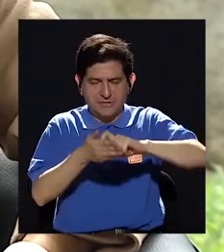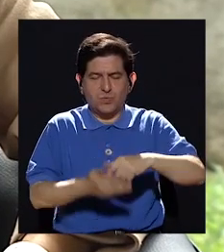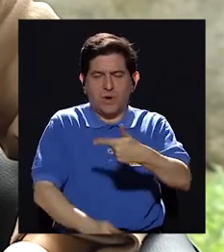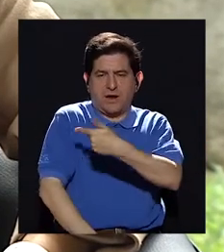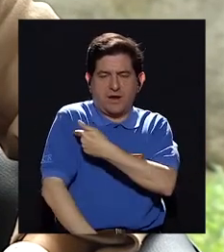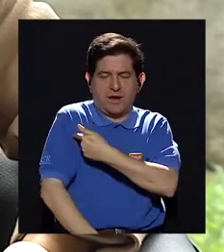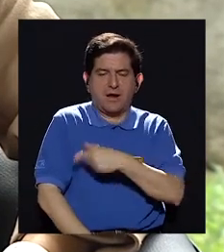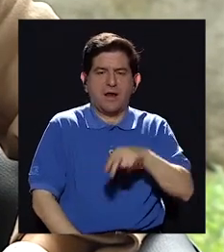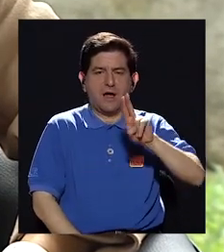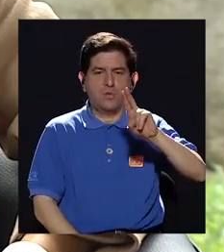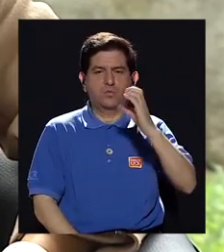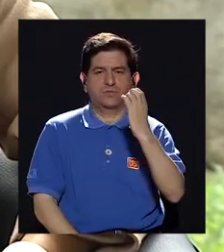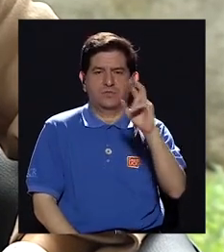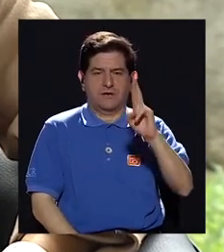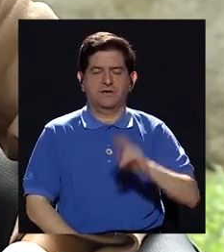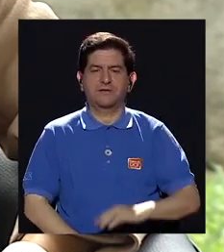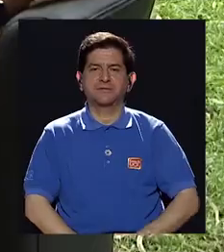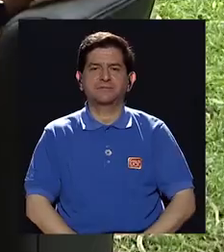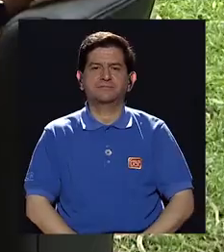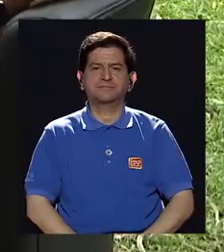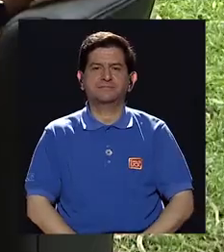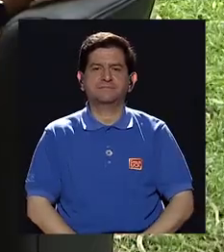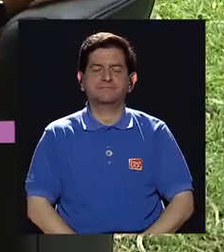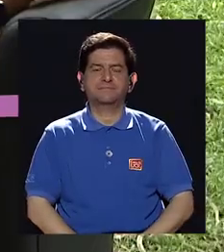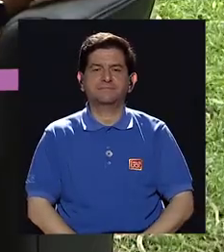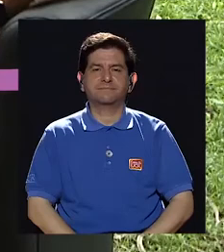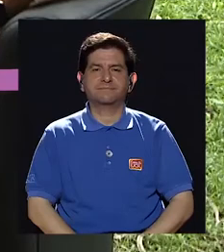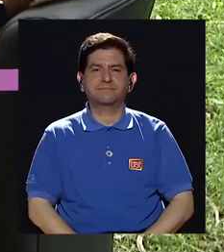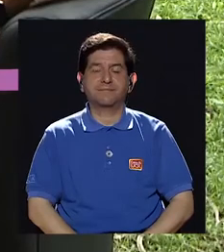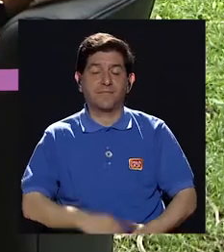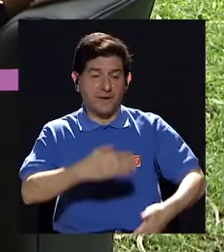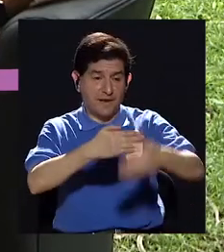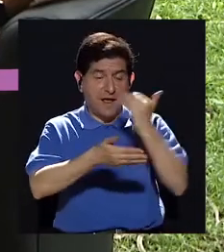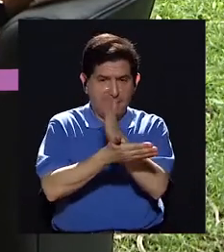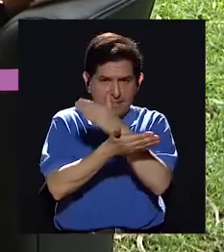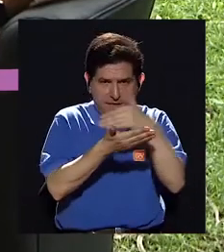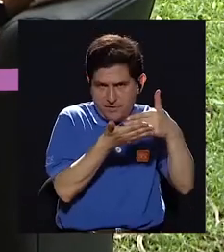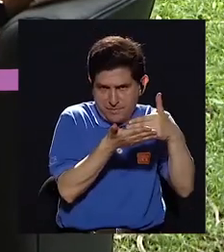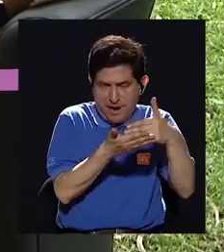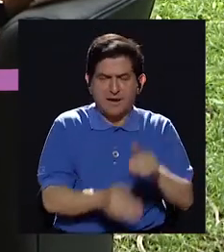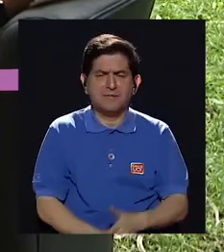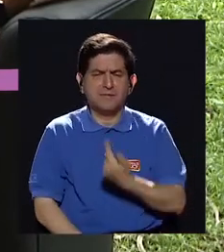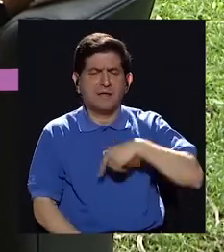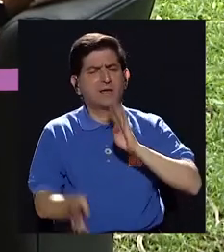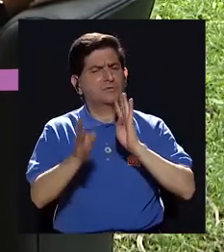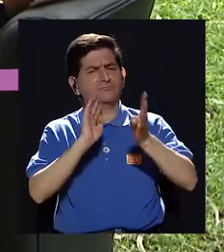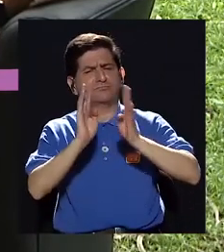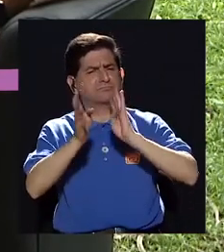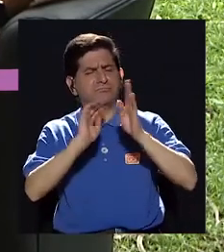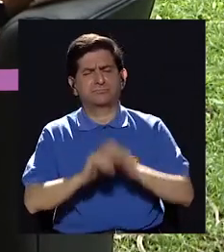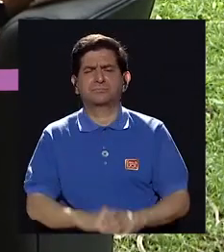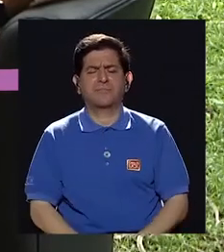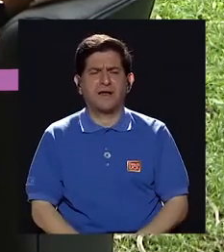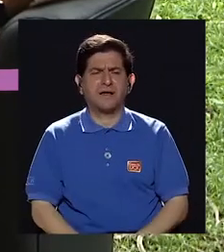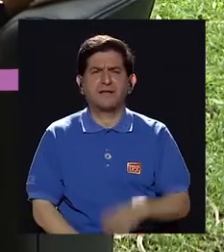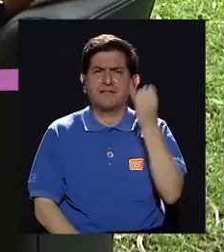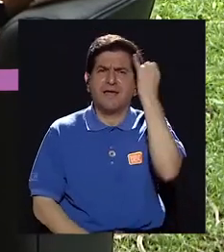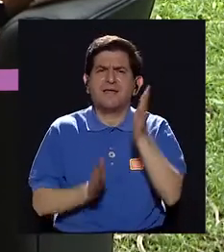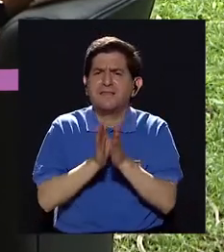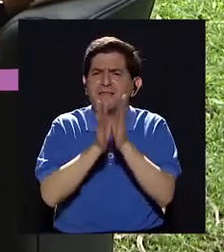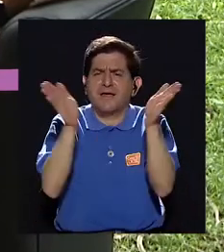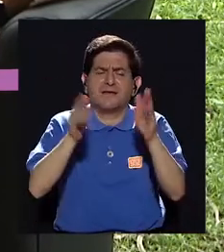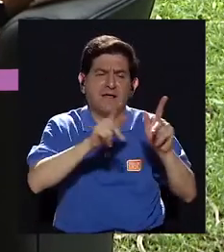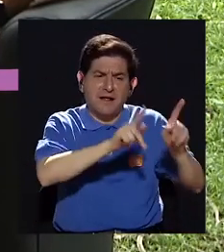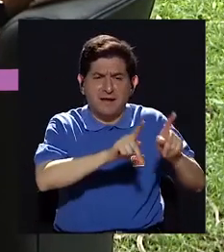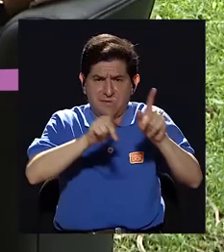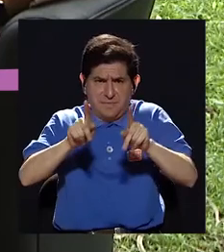Escuela de Enfermería de la Universidad de Costa Rica. Saidi, bueno, en el bloque pasado estuvimos conversando de algunas